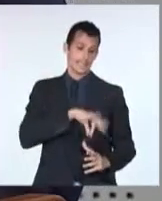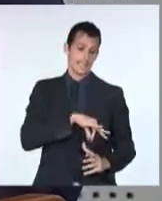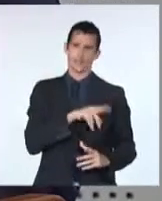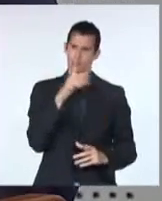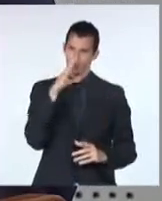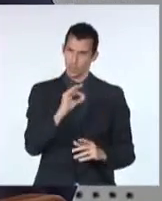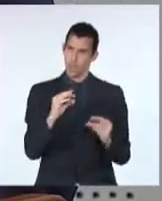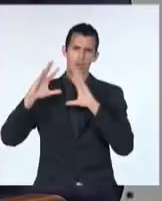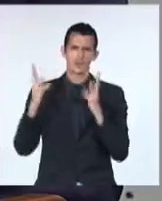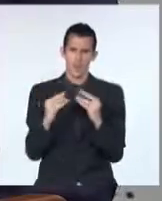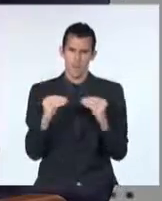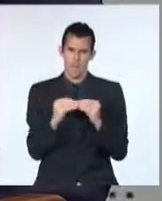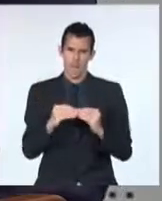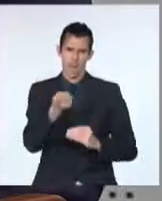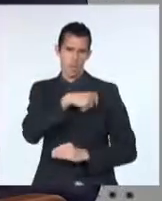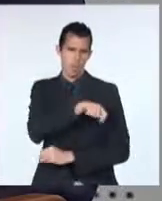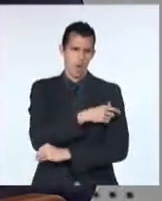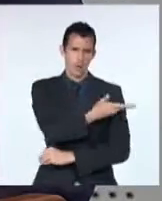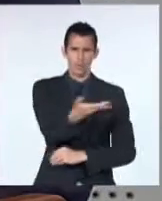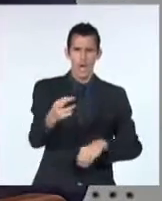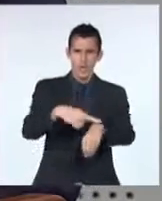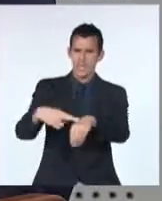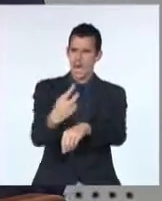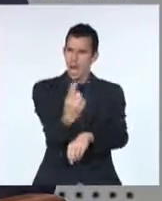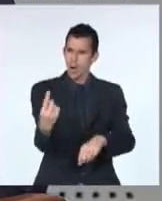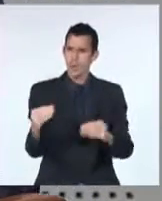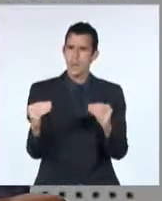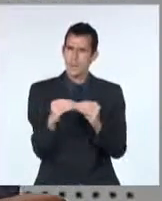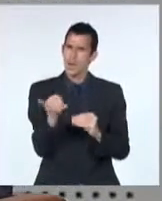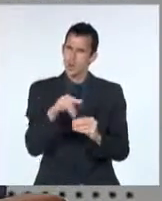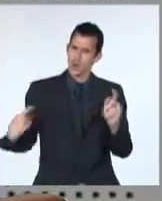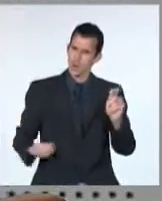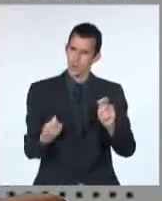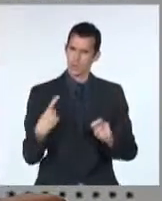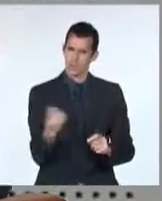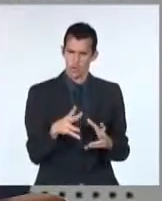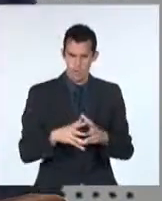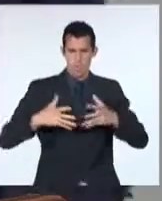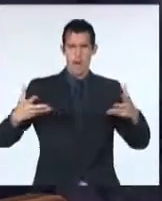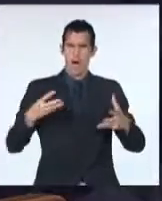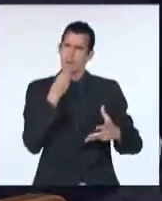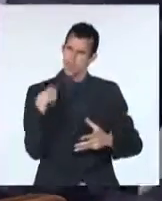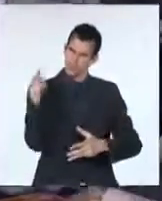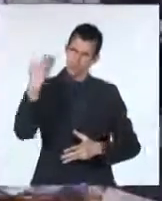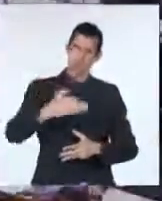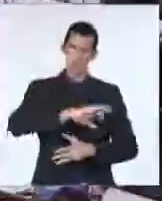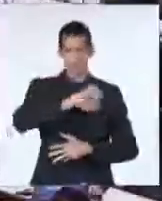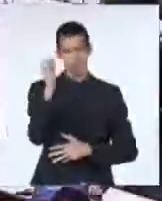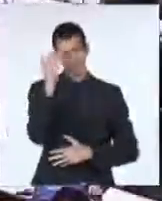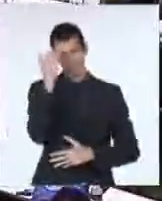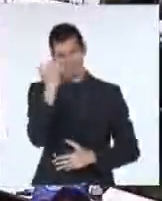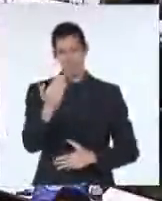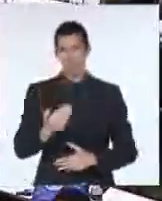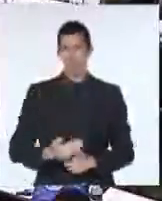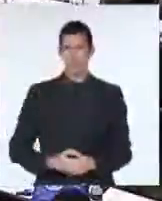gran mayoría de los miembros del Grupo de los 77, las víctimas principales de la actual crisis multidimensional que sufre el